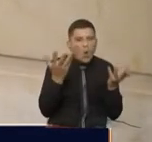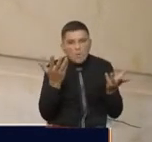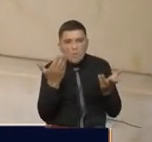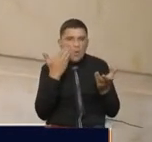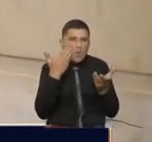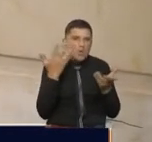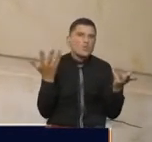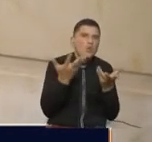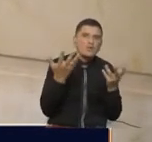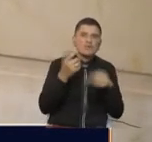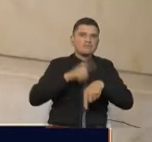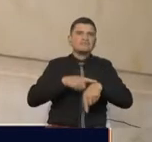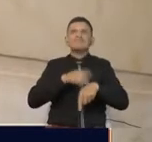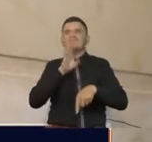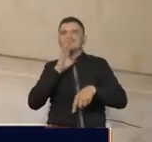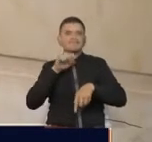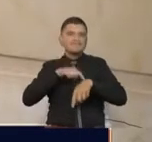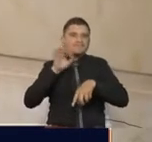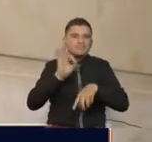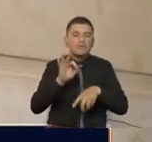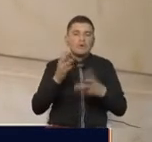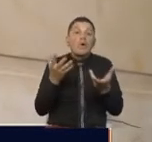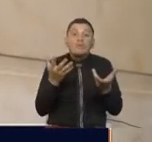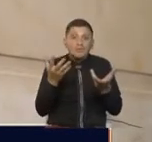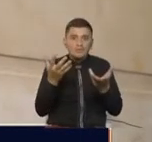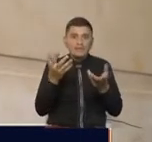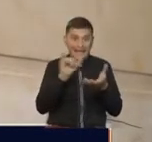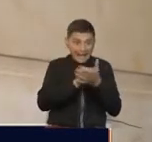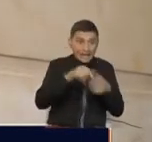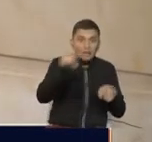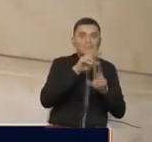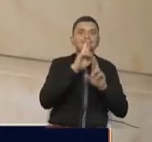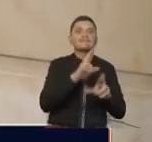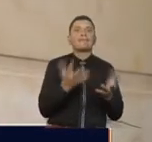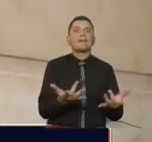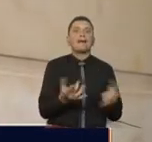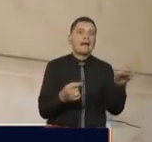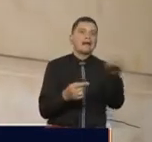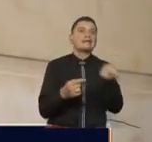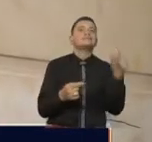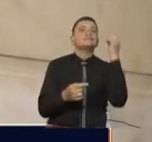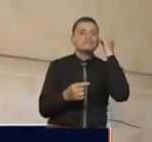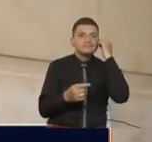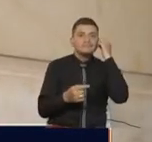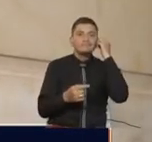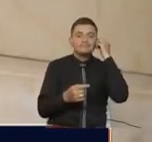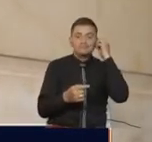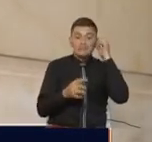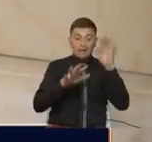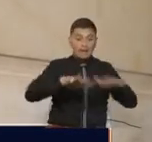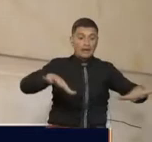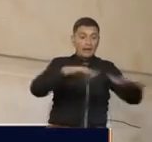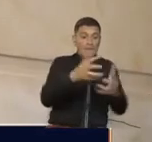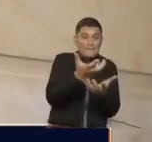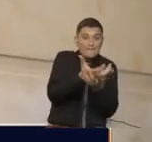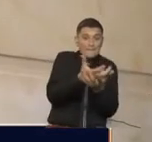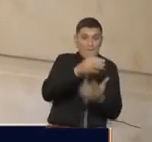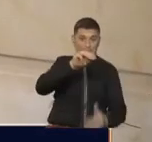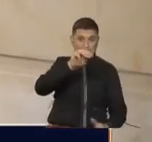qué? ¿Cuándo llega? Eso es lo primero que está esperando escuchar la región de La Mojana y es en lo que yo quiero insistir hoy